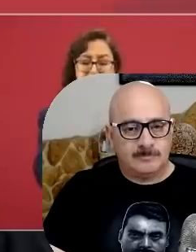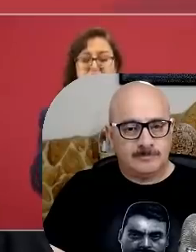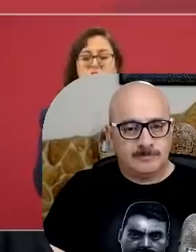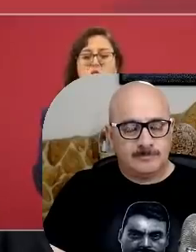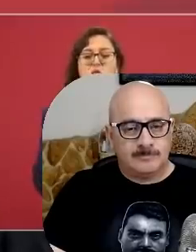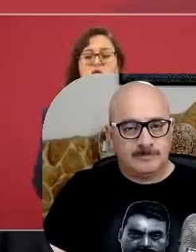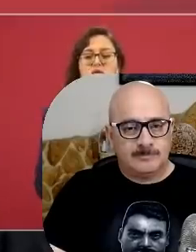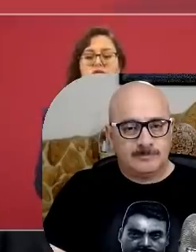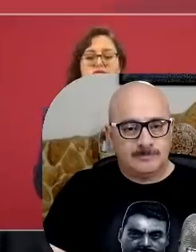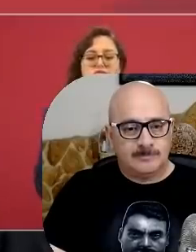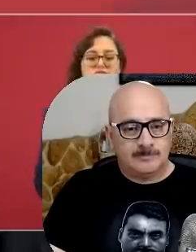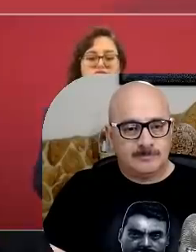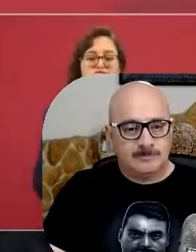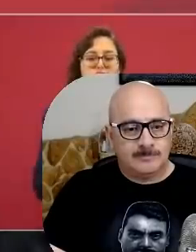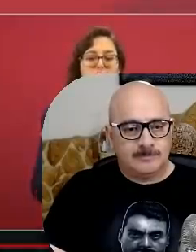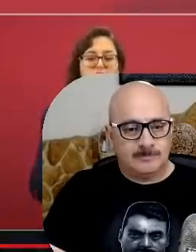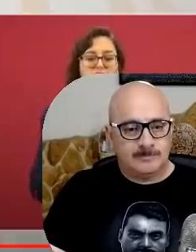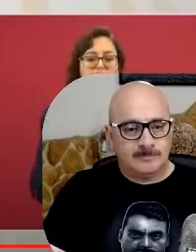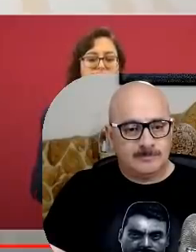informándole a los ciudadanos.